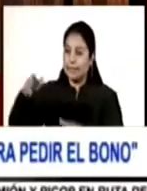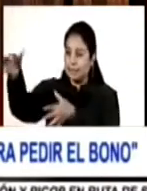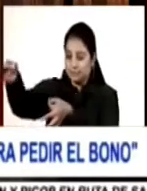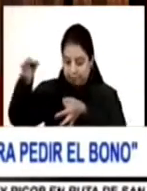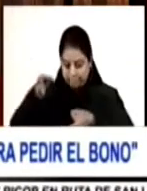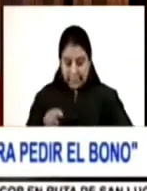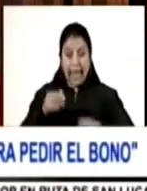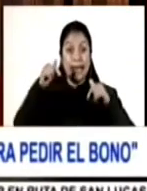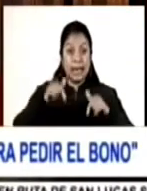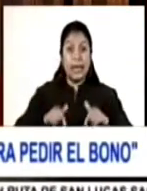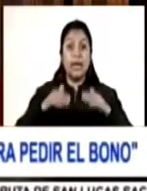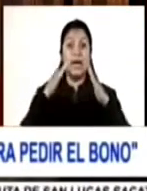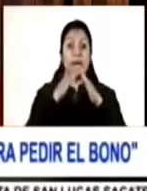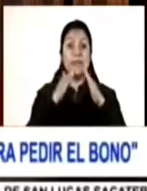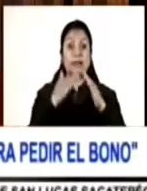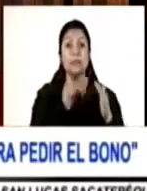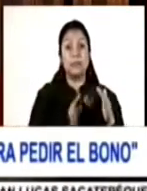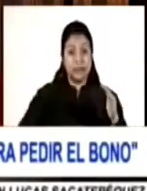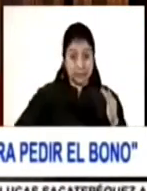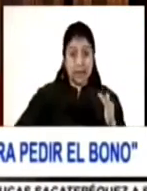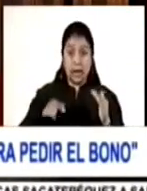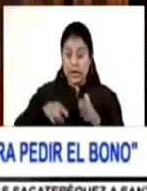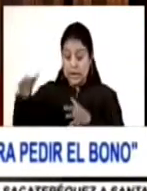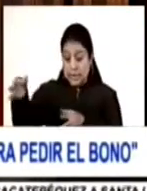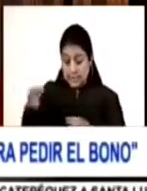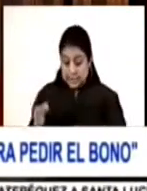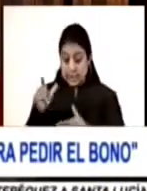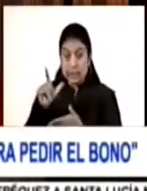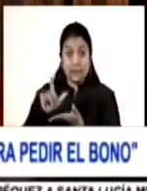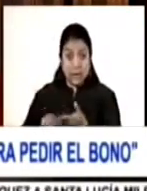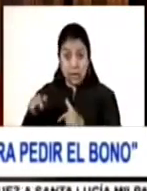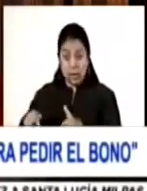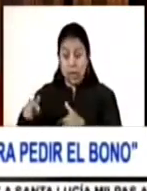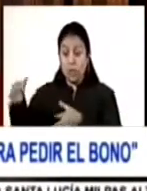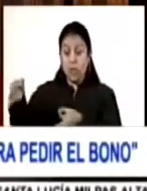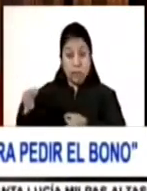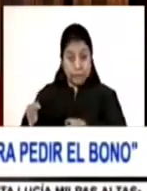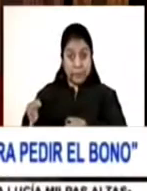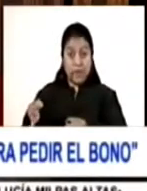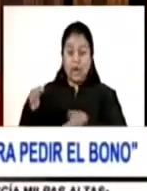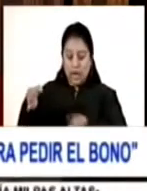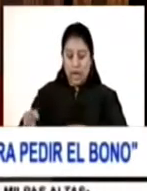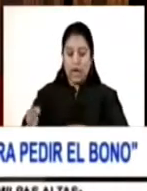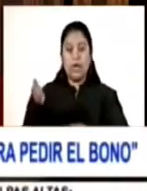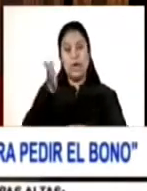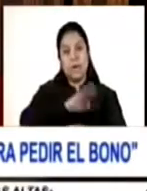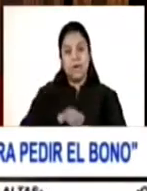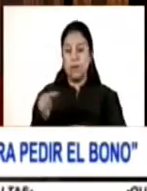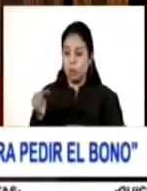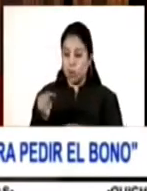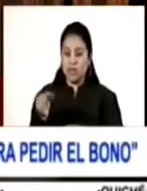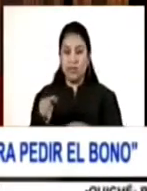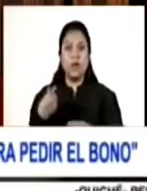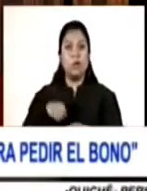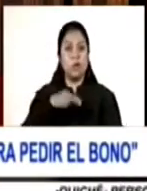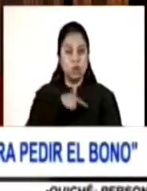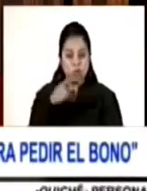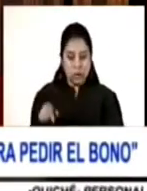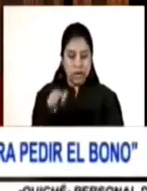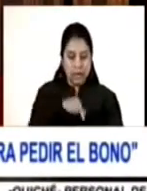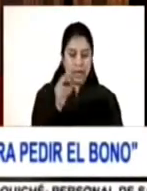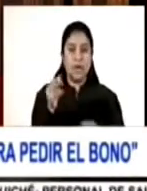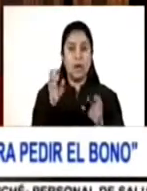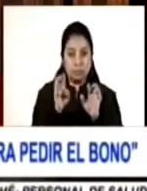Casa Presidencial su listado. Ese listado lo manda en forma física y en un USB. Nosotros aquí,